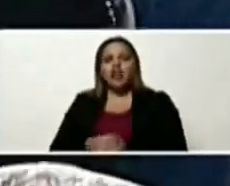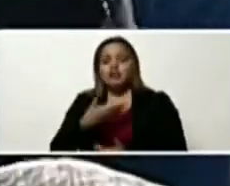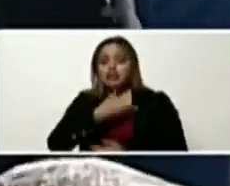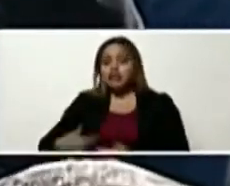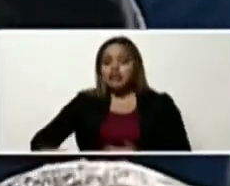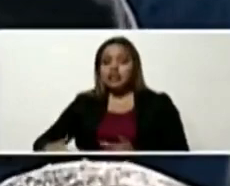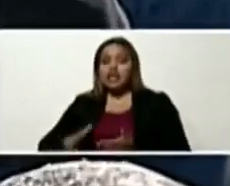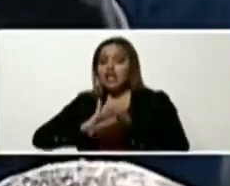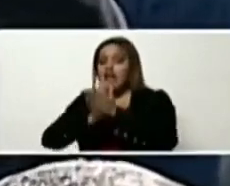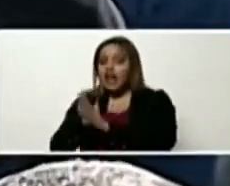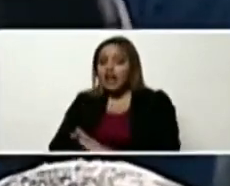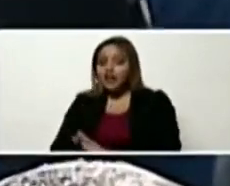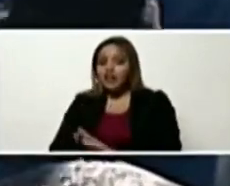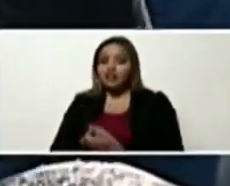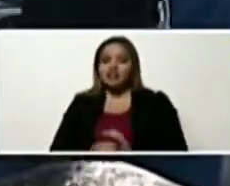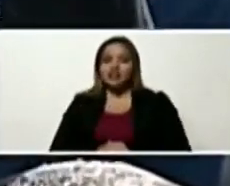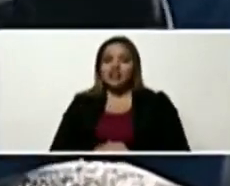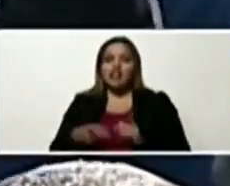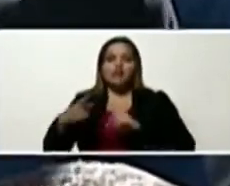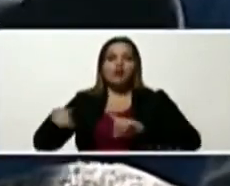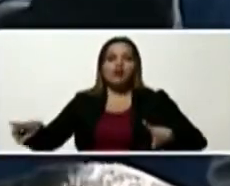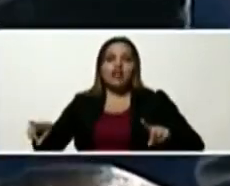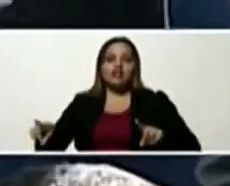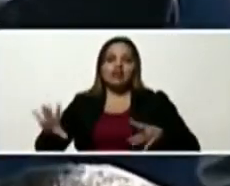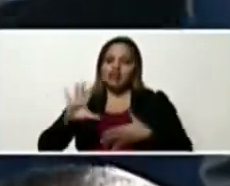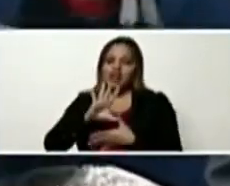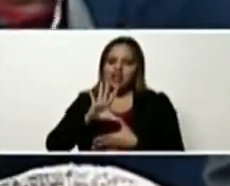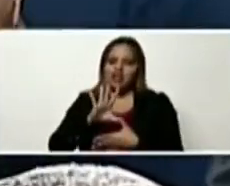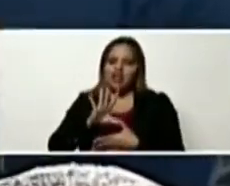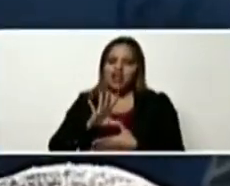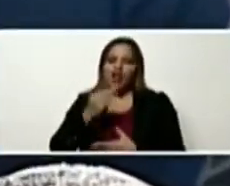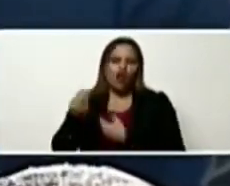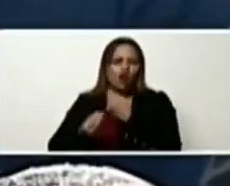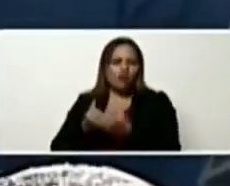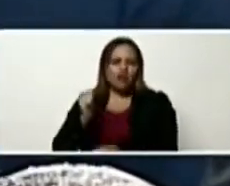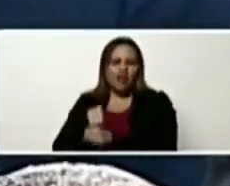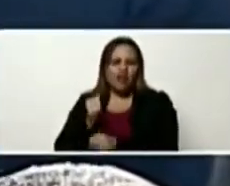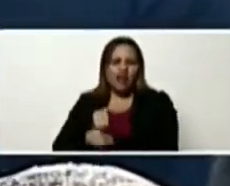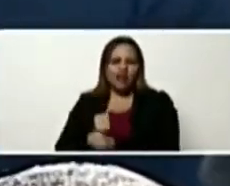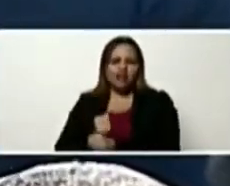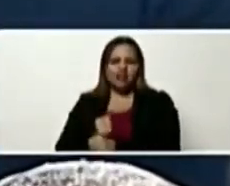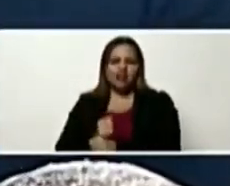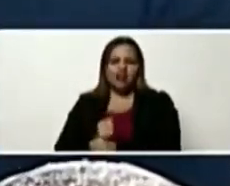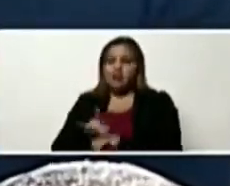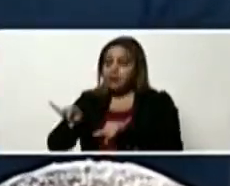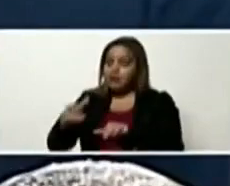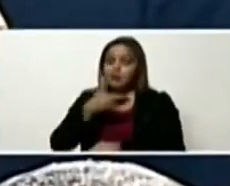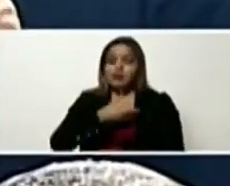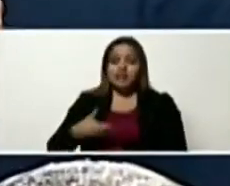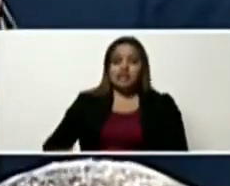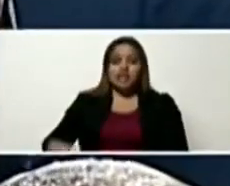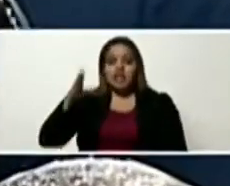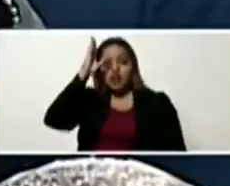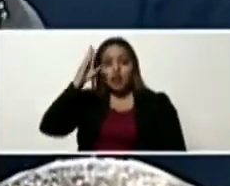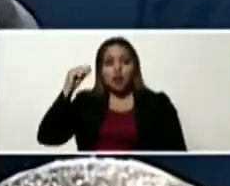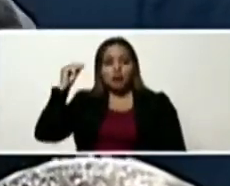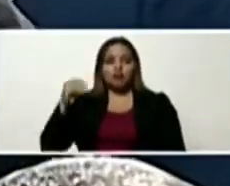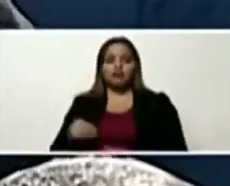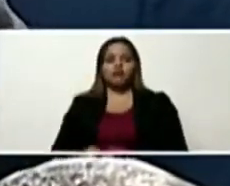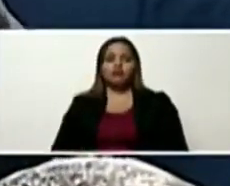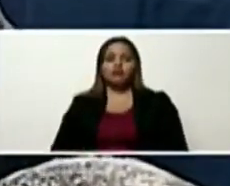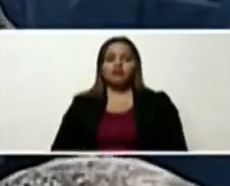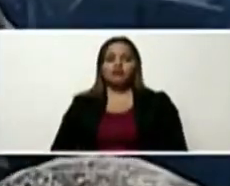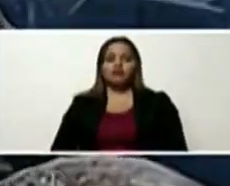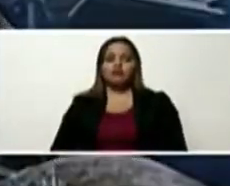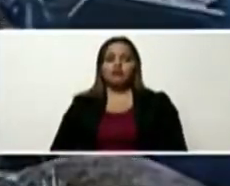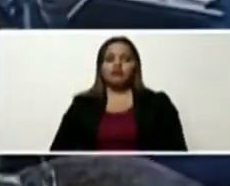derrocar la democracia americana tal como funciona por parte del presidente Trump. Y la idea